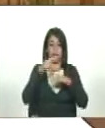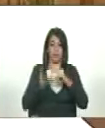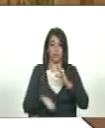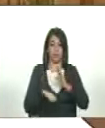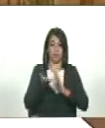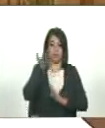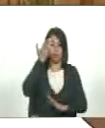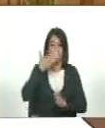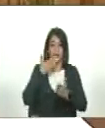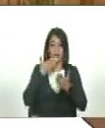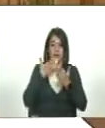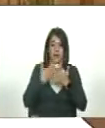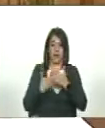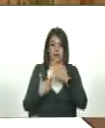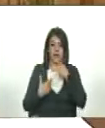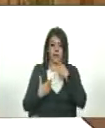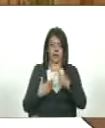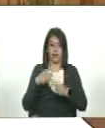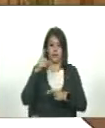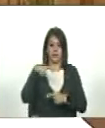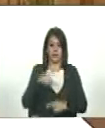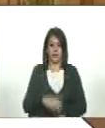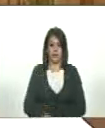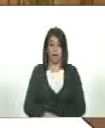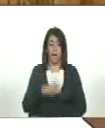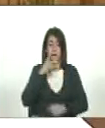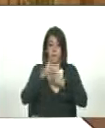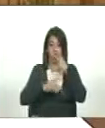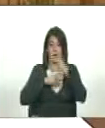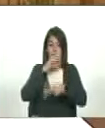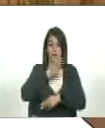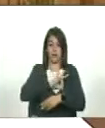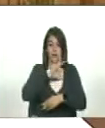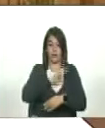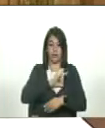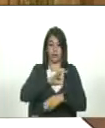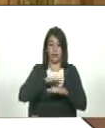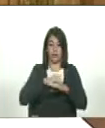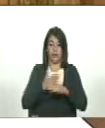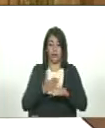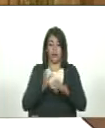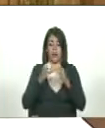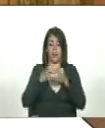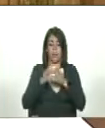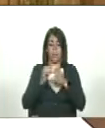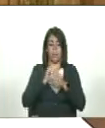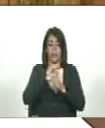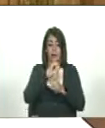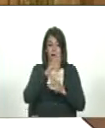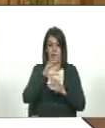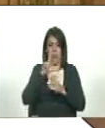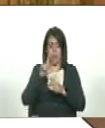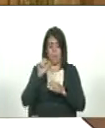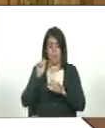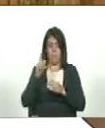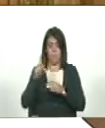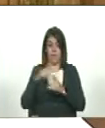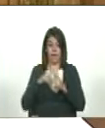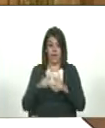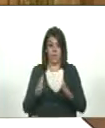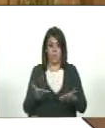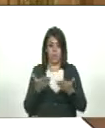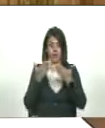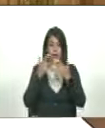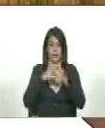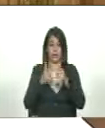crecimiento. Gracias, hay que decirlo también, a la política social de los CLAP, que ha permitido un impulso muy